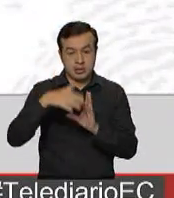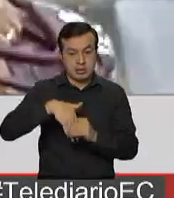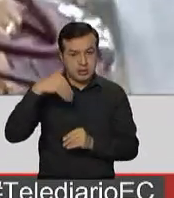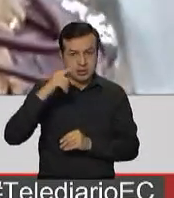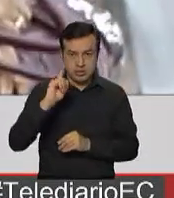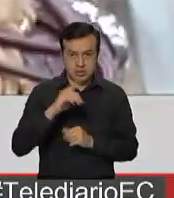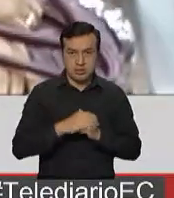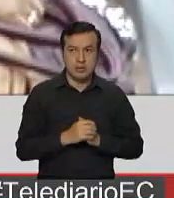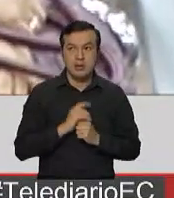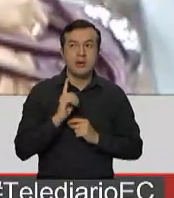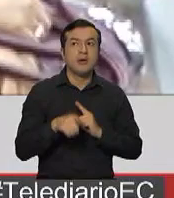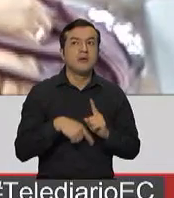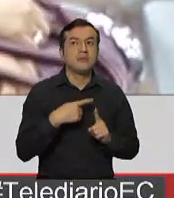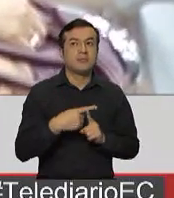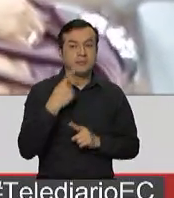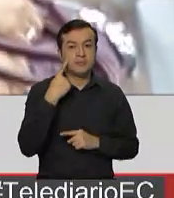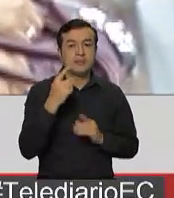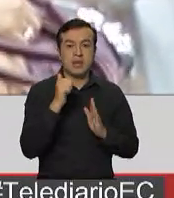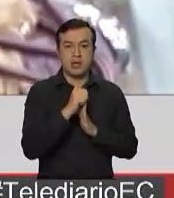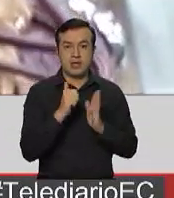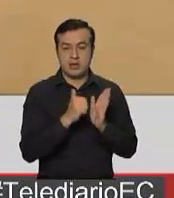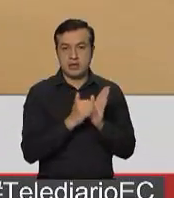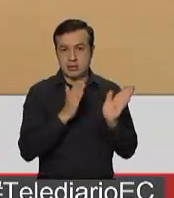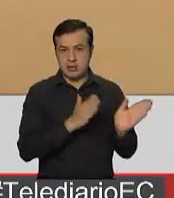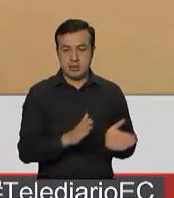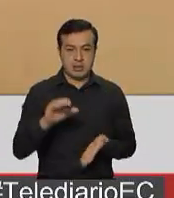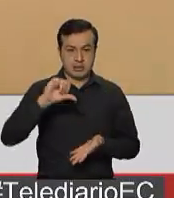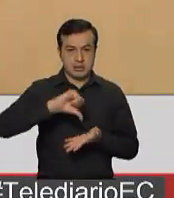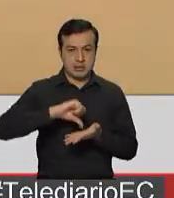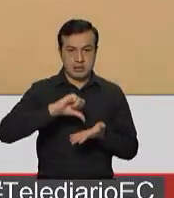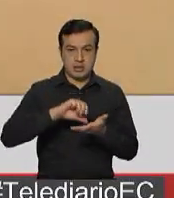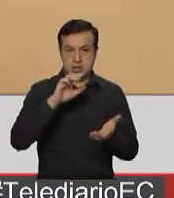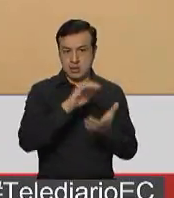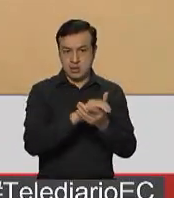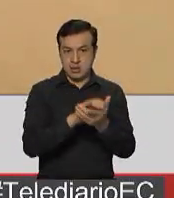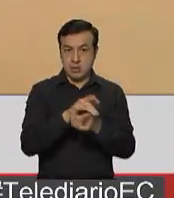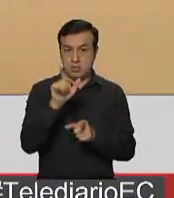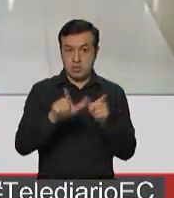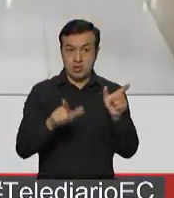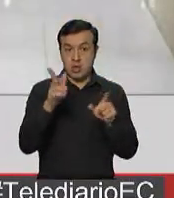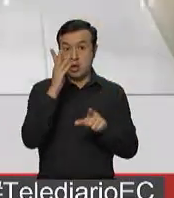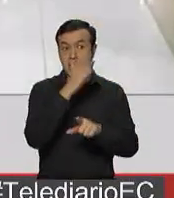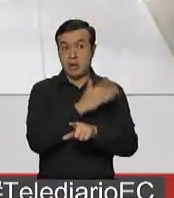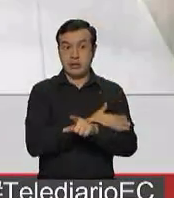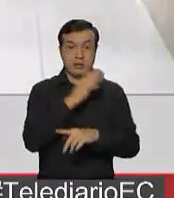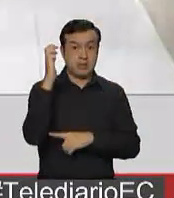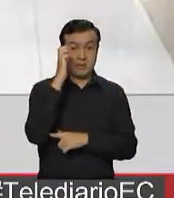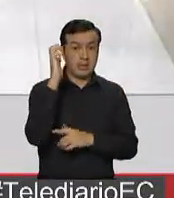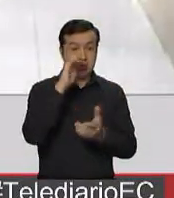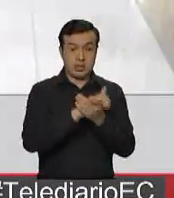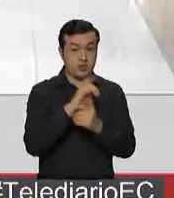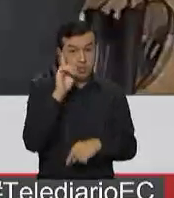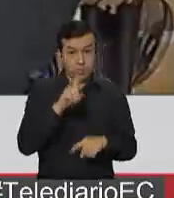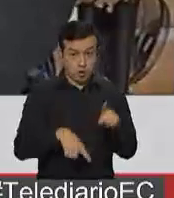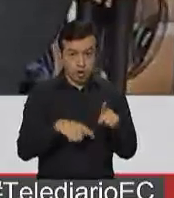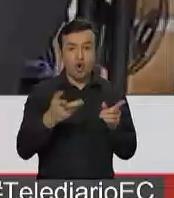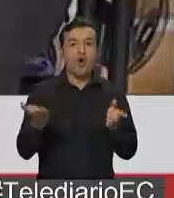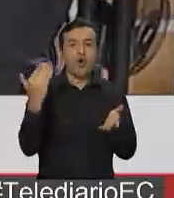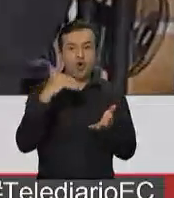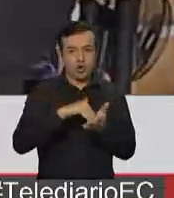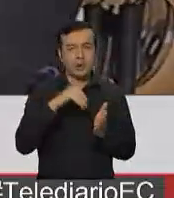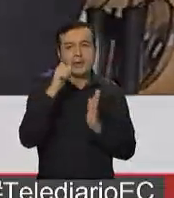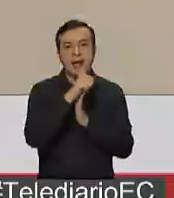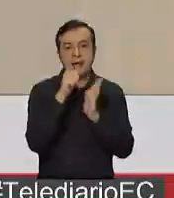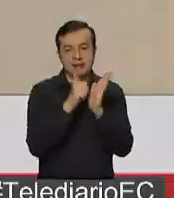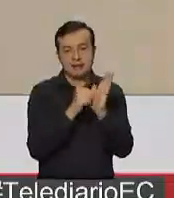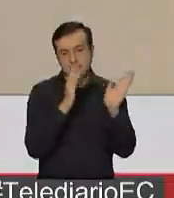imprimirlo. A la par se inició el reagendamiento de las citas de matrimonio de las parejas que debido al estado de excepción no pudieron casarse en marzo